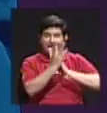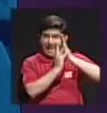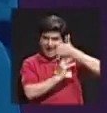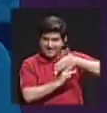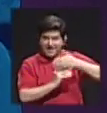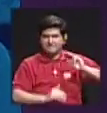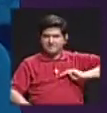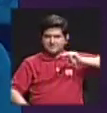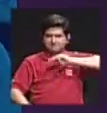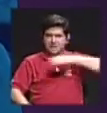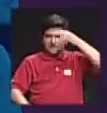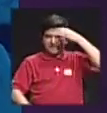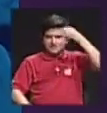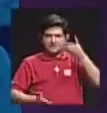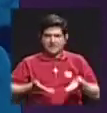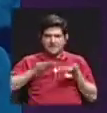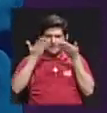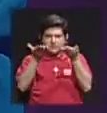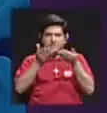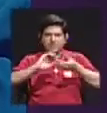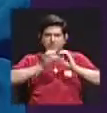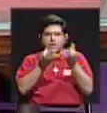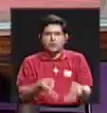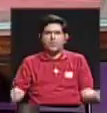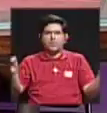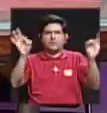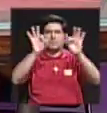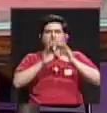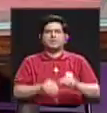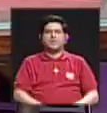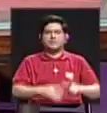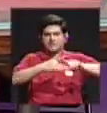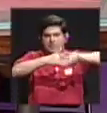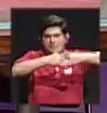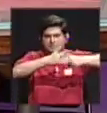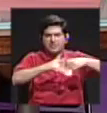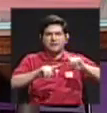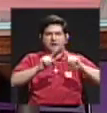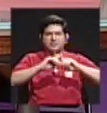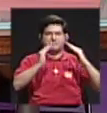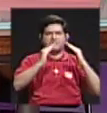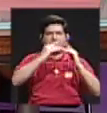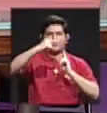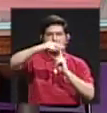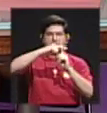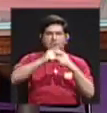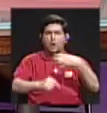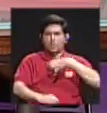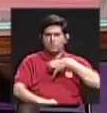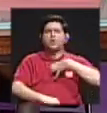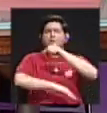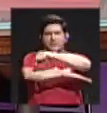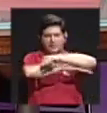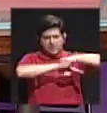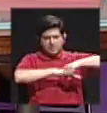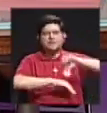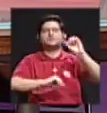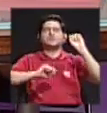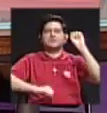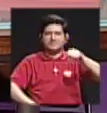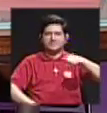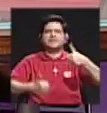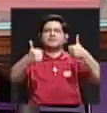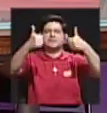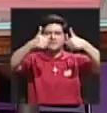través del Ministerio de Cultura se le da una cantidad importante para la restauración de templos que son patrimonio arquitectónico, estamos de